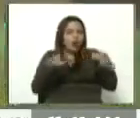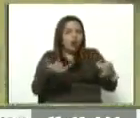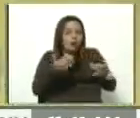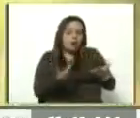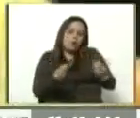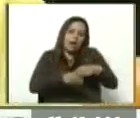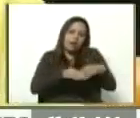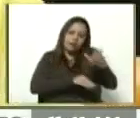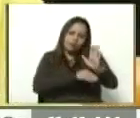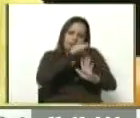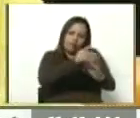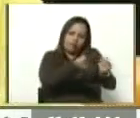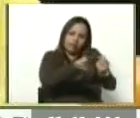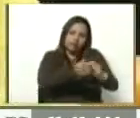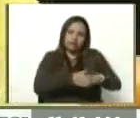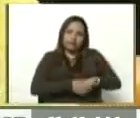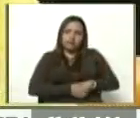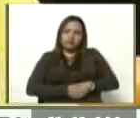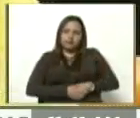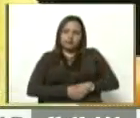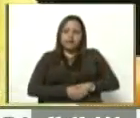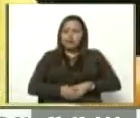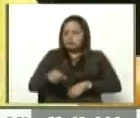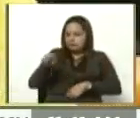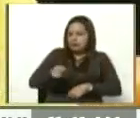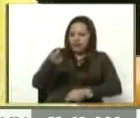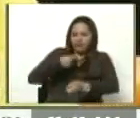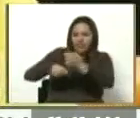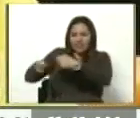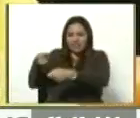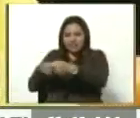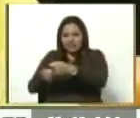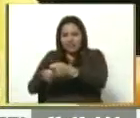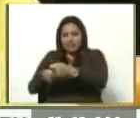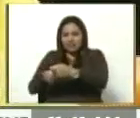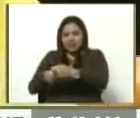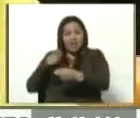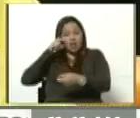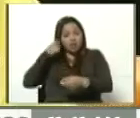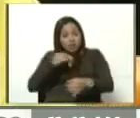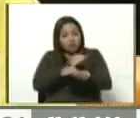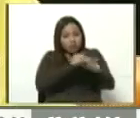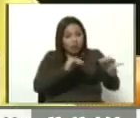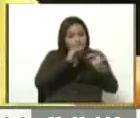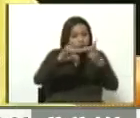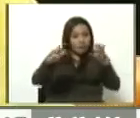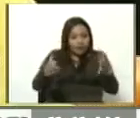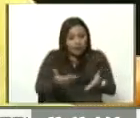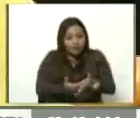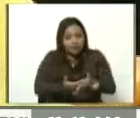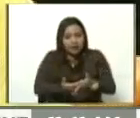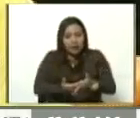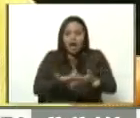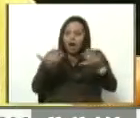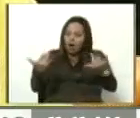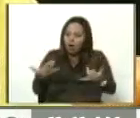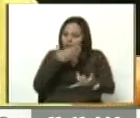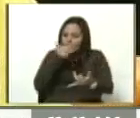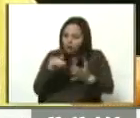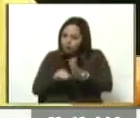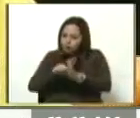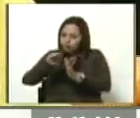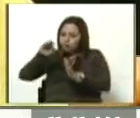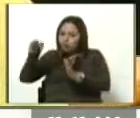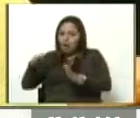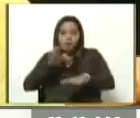más ventas. La venta, comparado con lo que fue la salida de la pandemia, pues se recuperaron un poquito porque quedamos